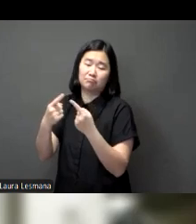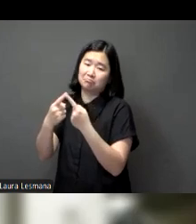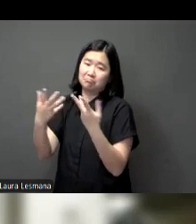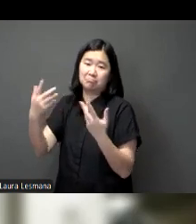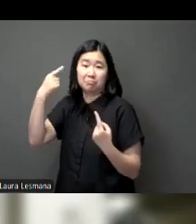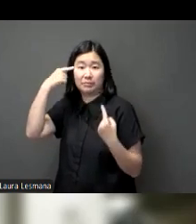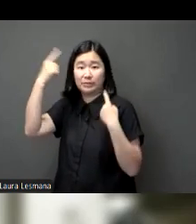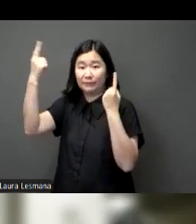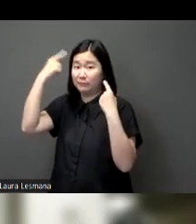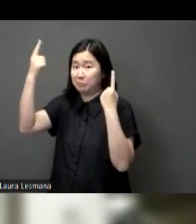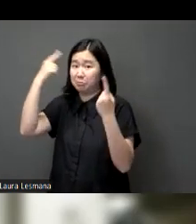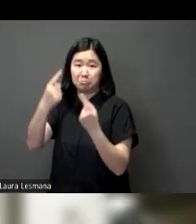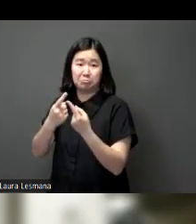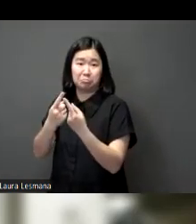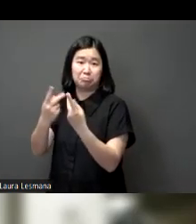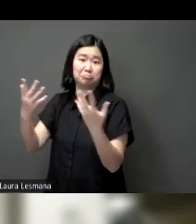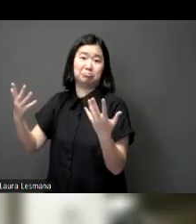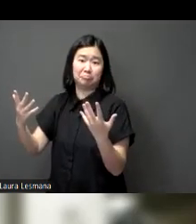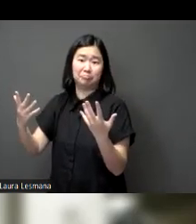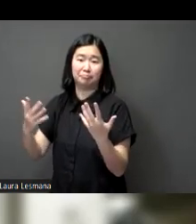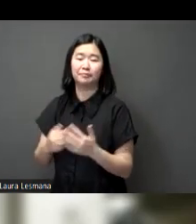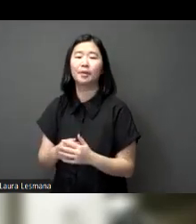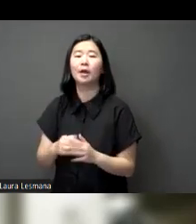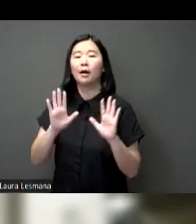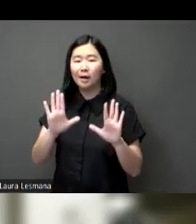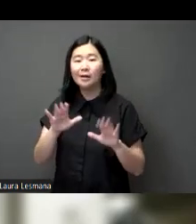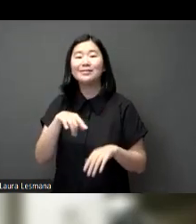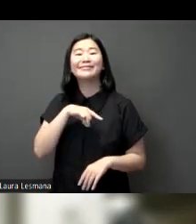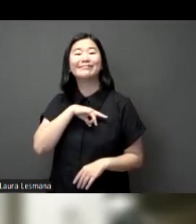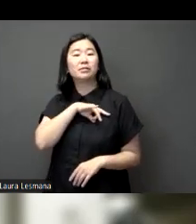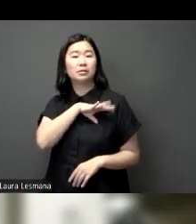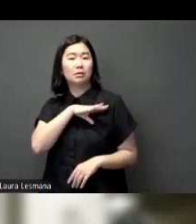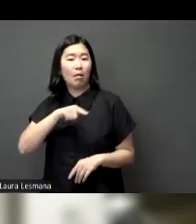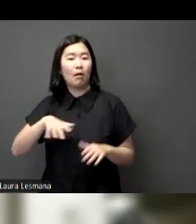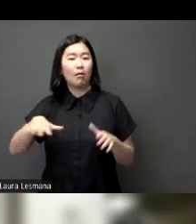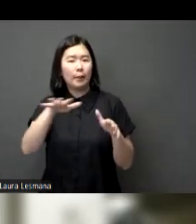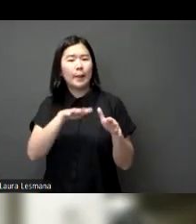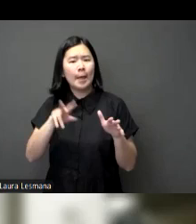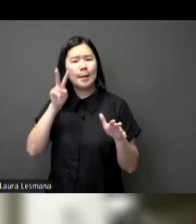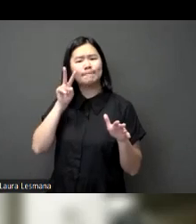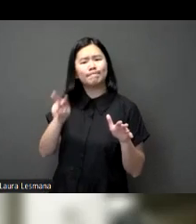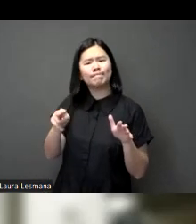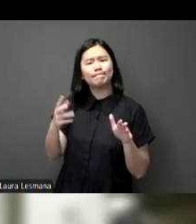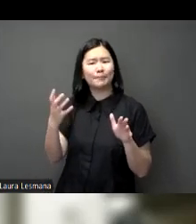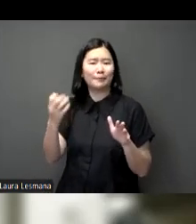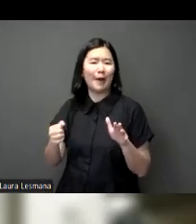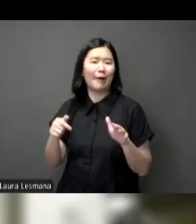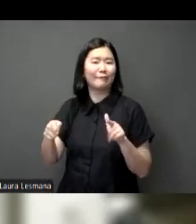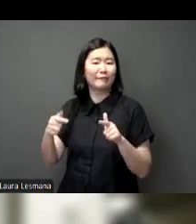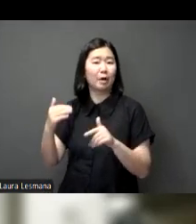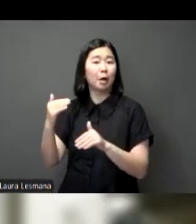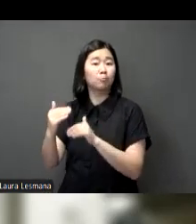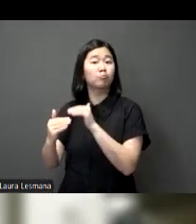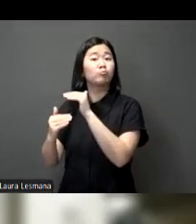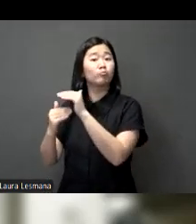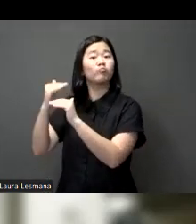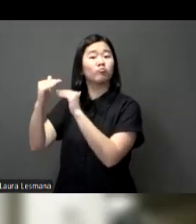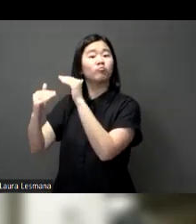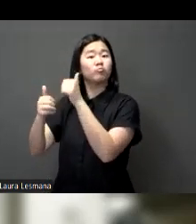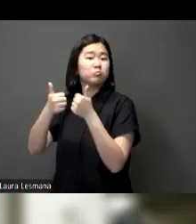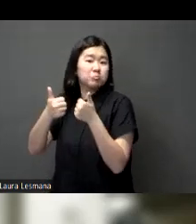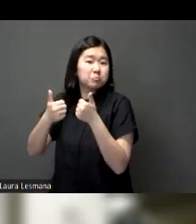en coordinación con la OPS y con la Universidad de Chile para incorporar, ¿cierto?, el Papa Nicolau, la citología